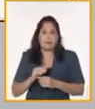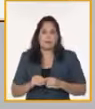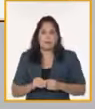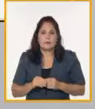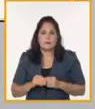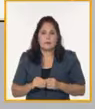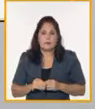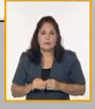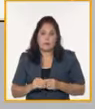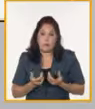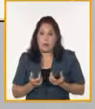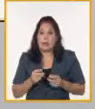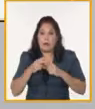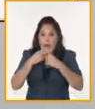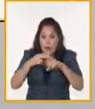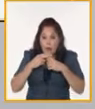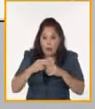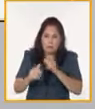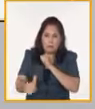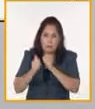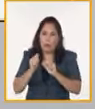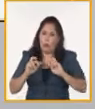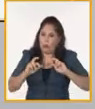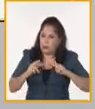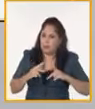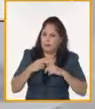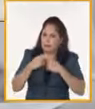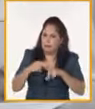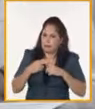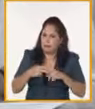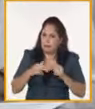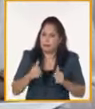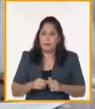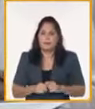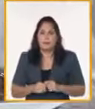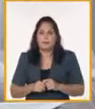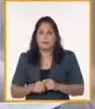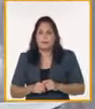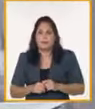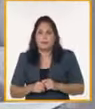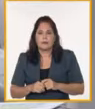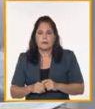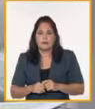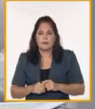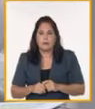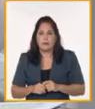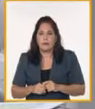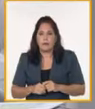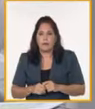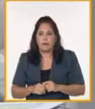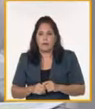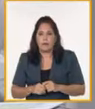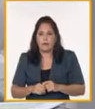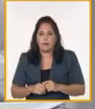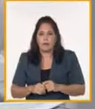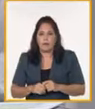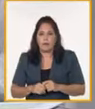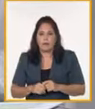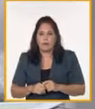otro a los efectos de si hay que rectificar rectificar remos pero sobre el principio que no